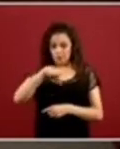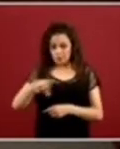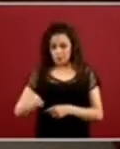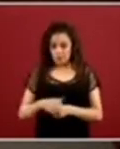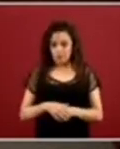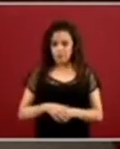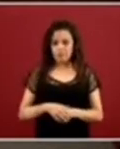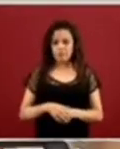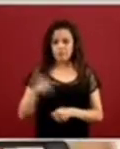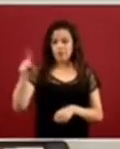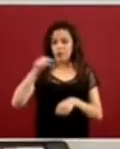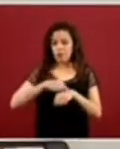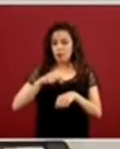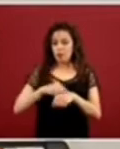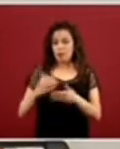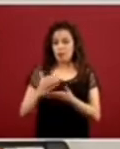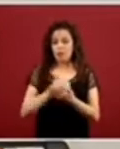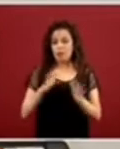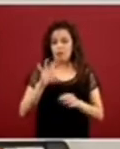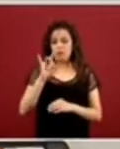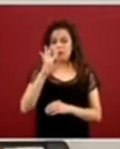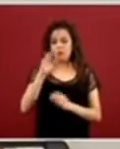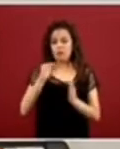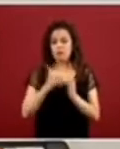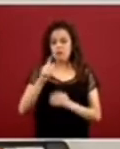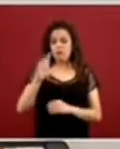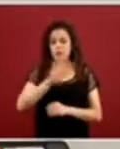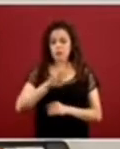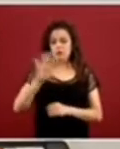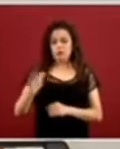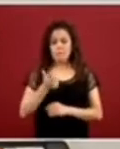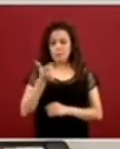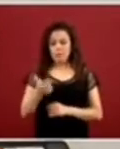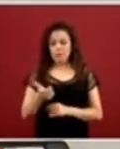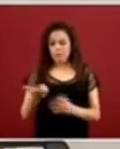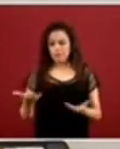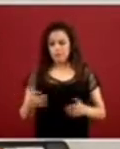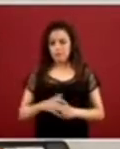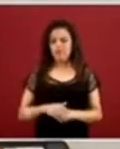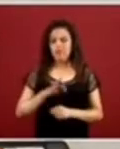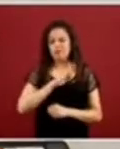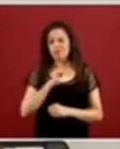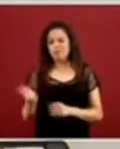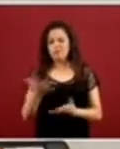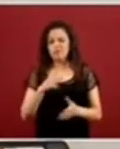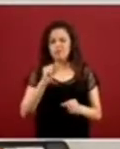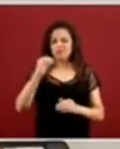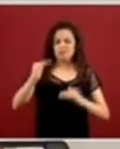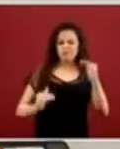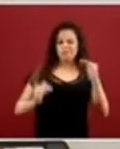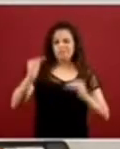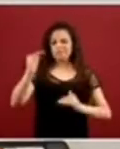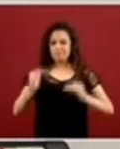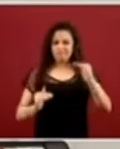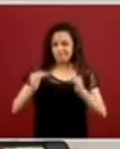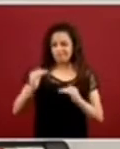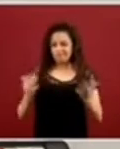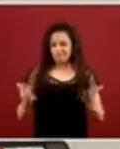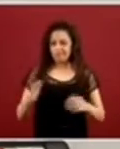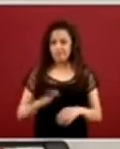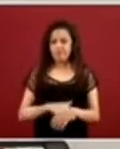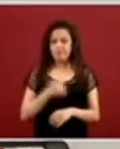Social gana 34,755 pesos. Ahí puede haber algunos cambios porque tenemos algunos conceptos como